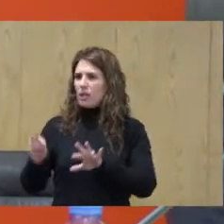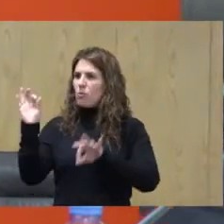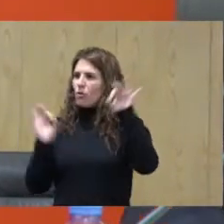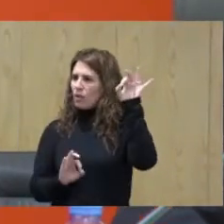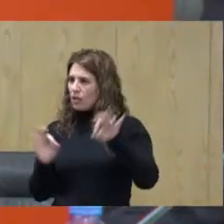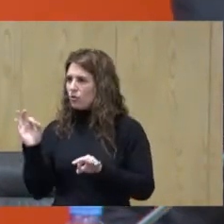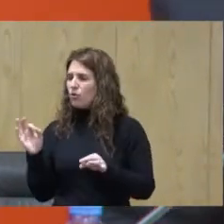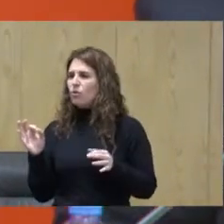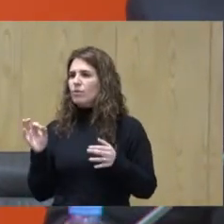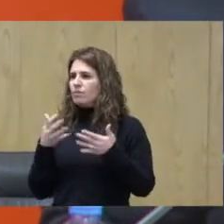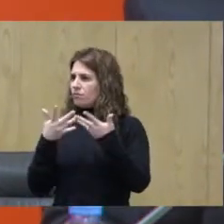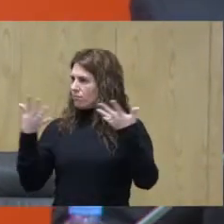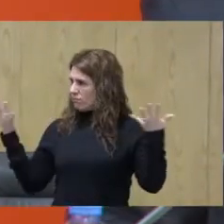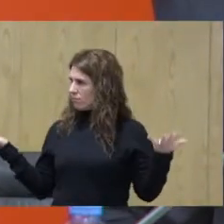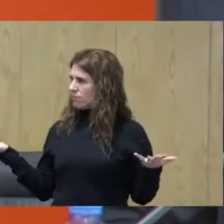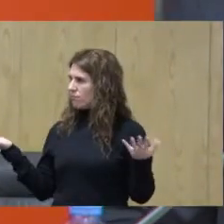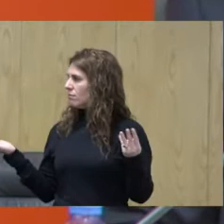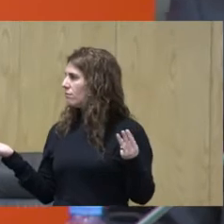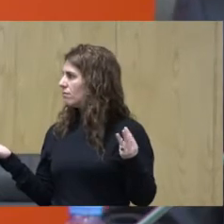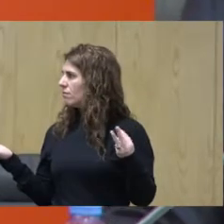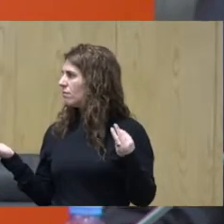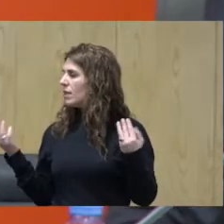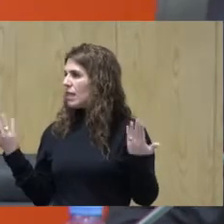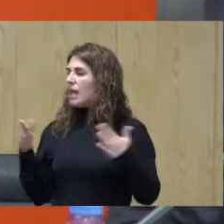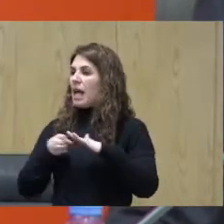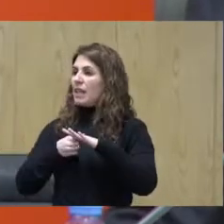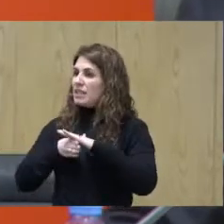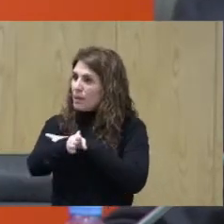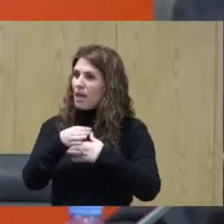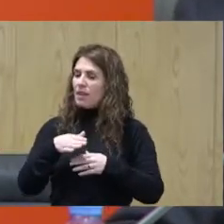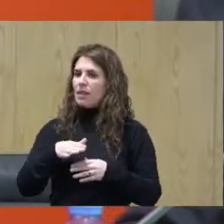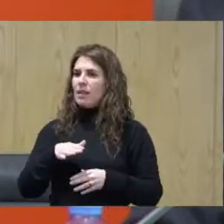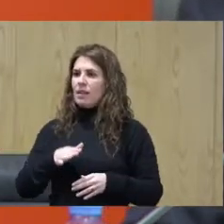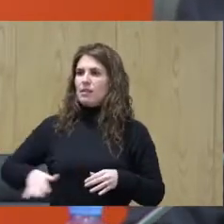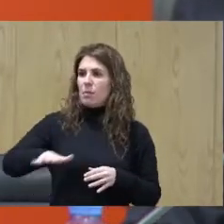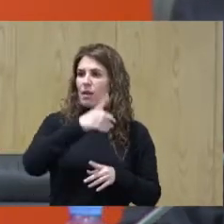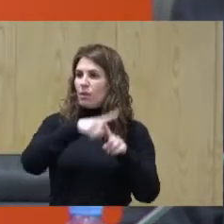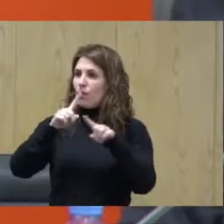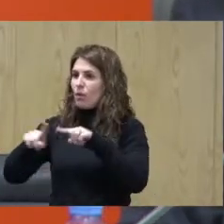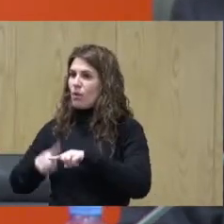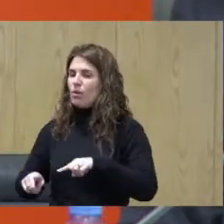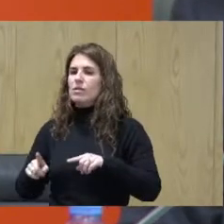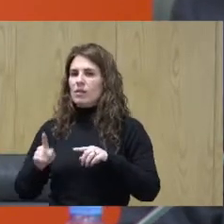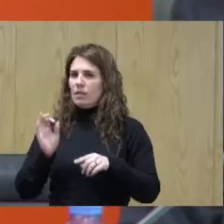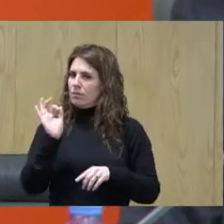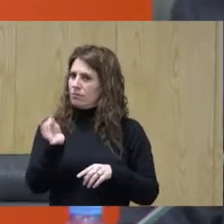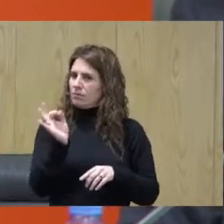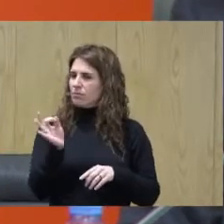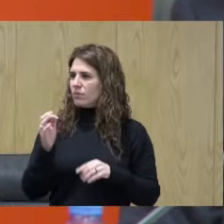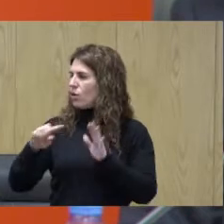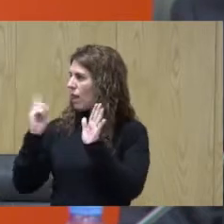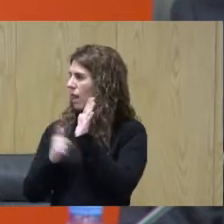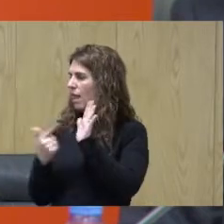80%, en fin. Y en accesibilidad en espacios, pues efectivamente se aprobó una